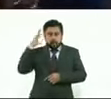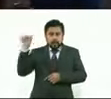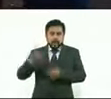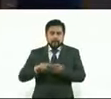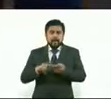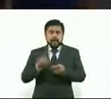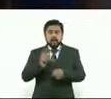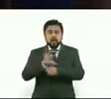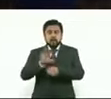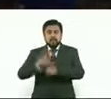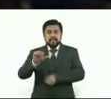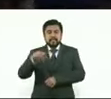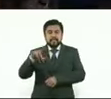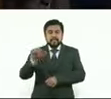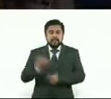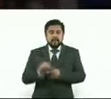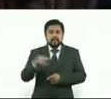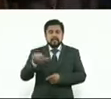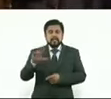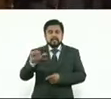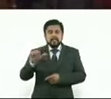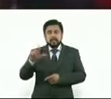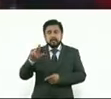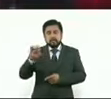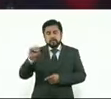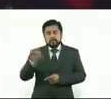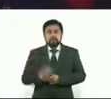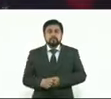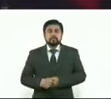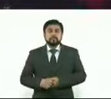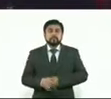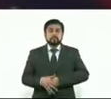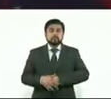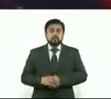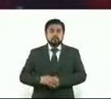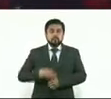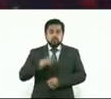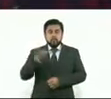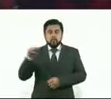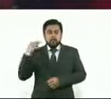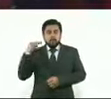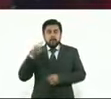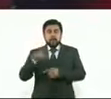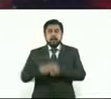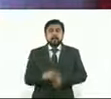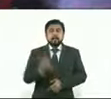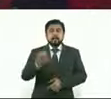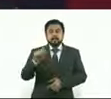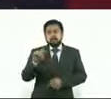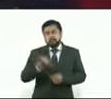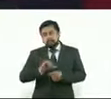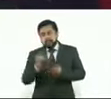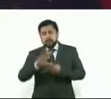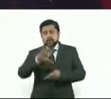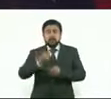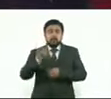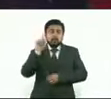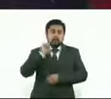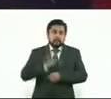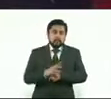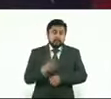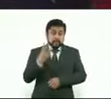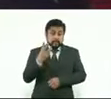Colombia. Sandra Marcela Rosas desde Morelia. Misha Elena Ruiz de Etiopía, y que ha sido